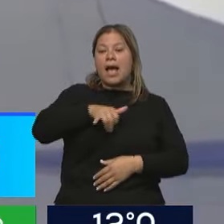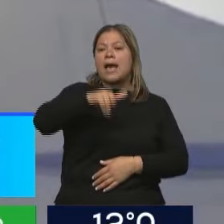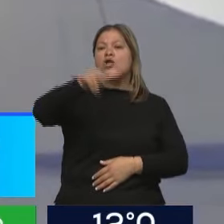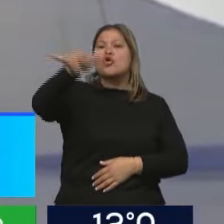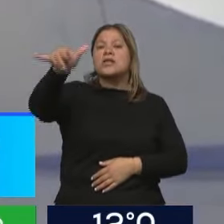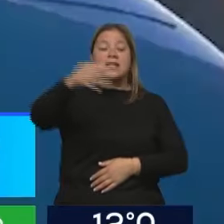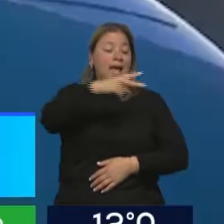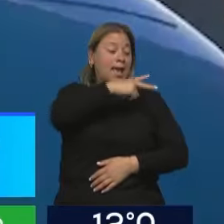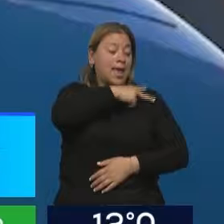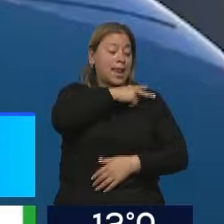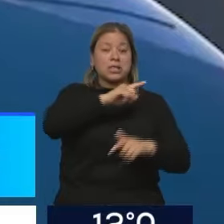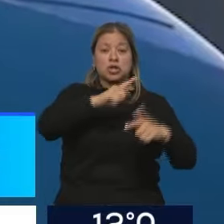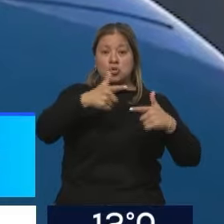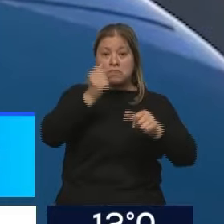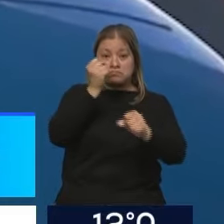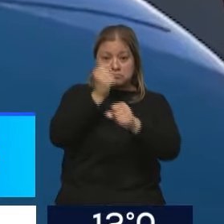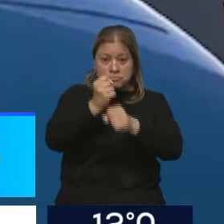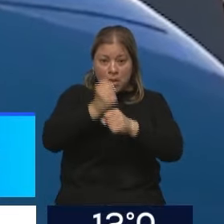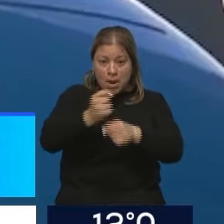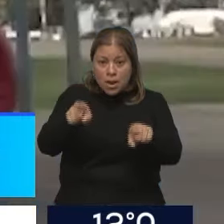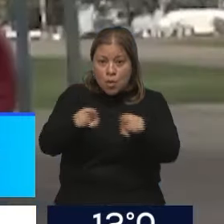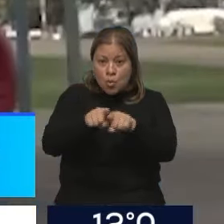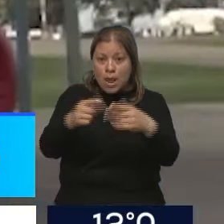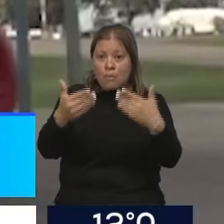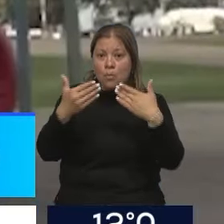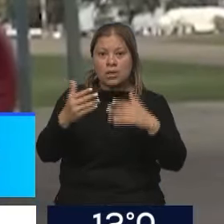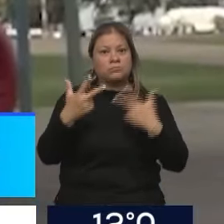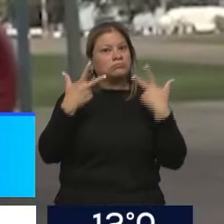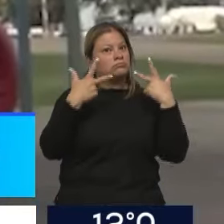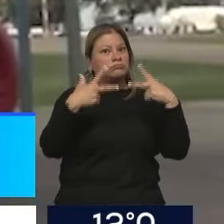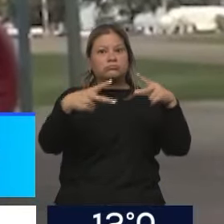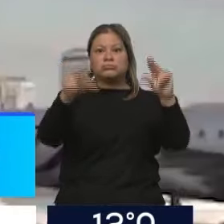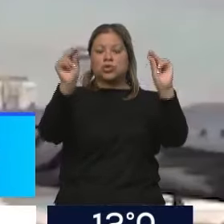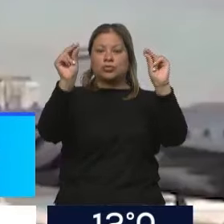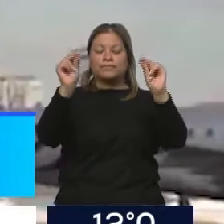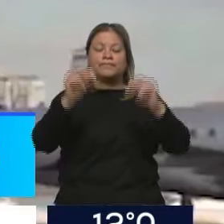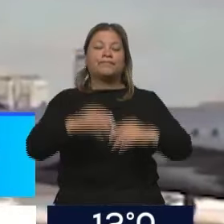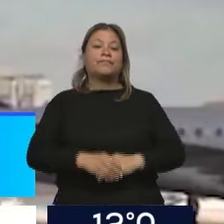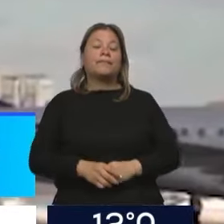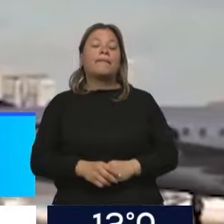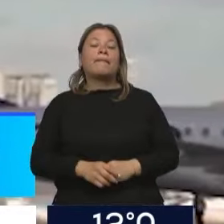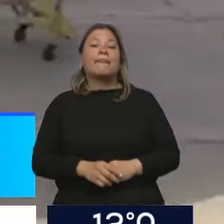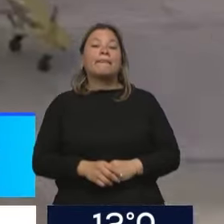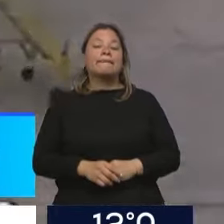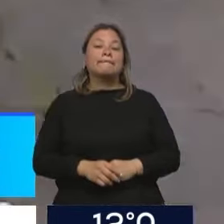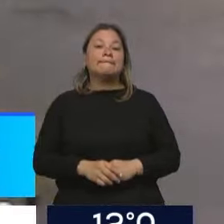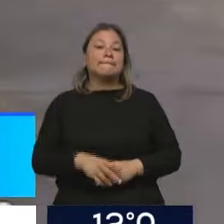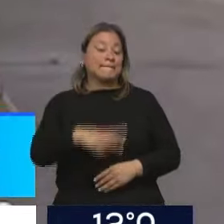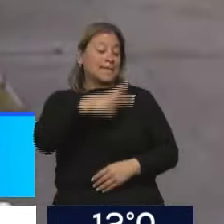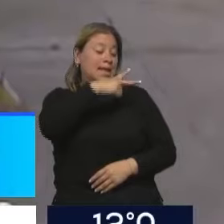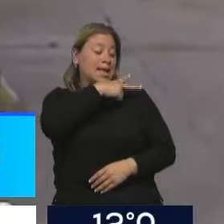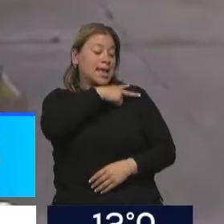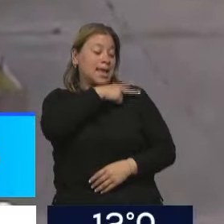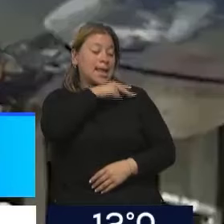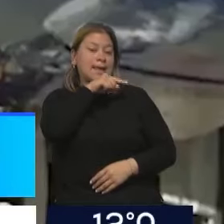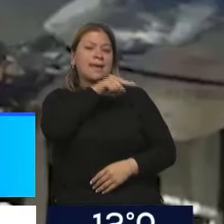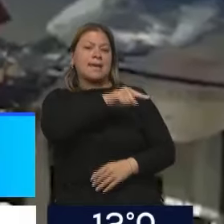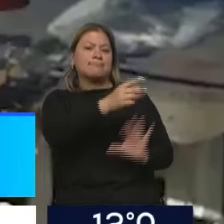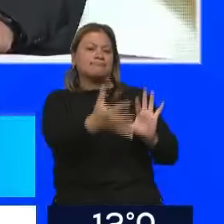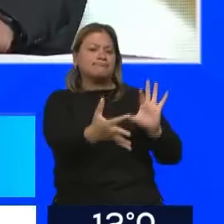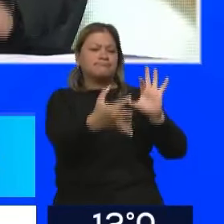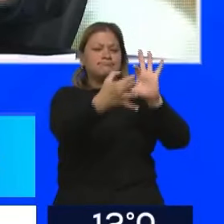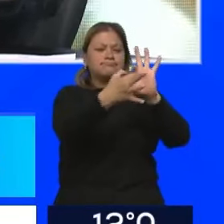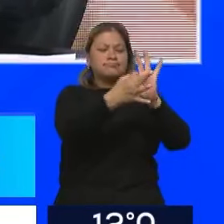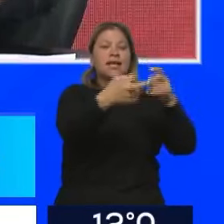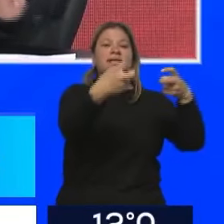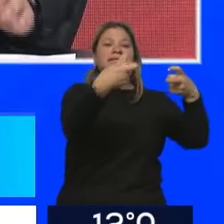ha dicho este funcionario, que a su vez este directivo de la compañía, que a su vez estaba ligado a uno de los